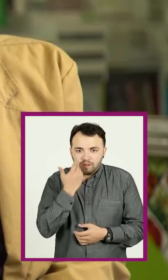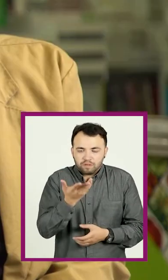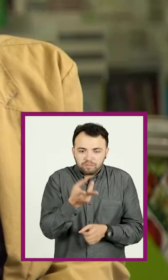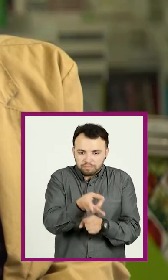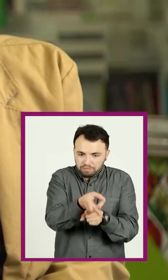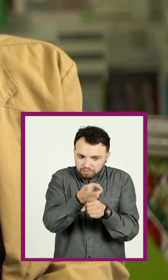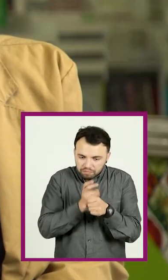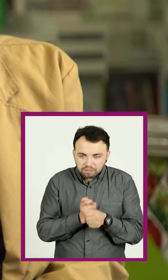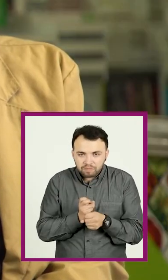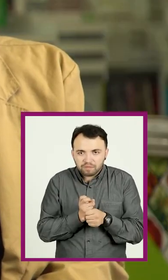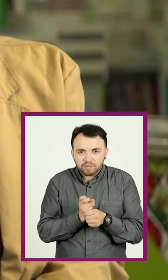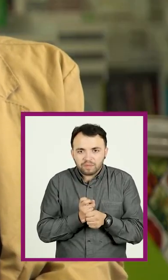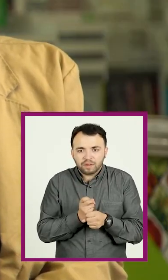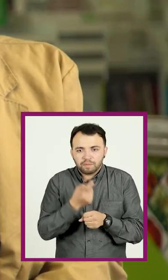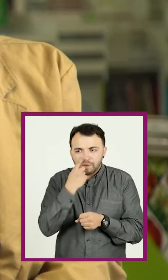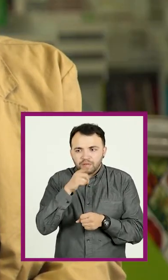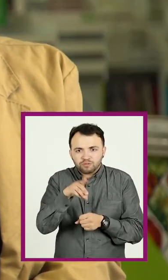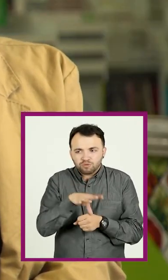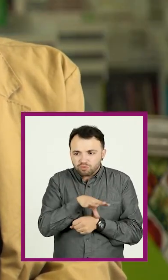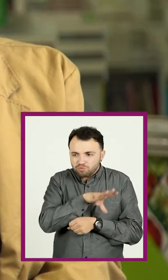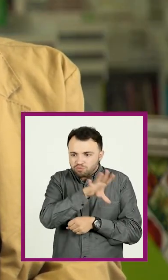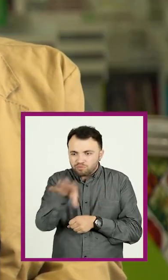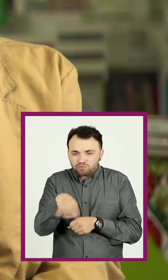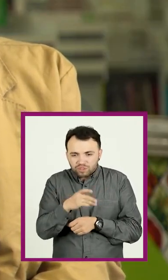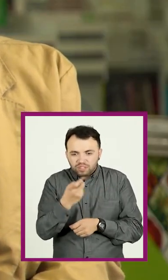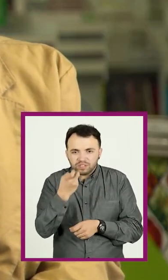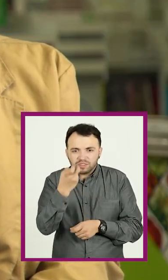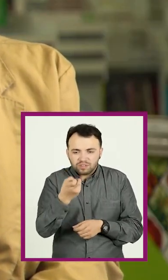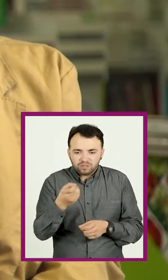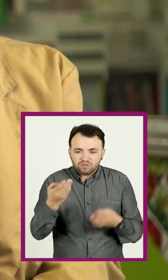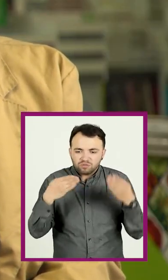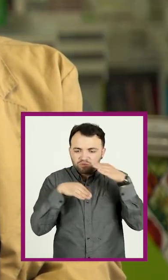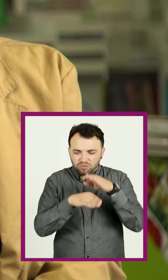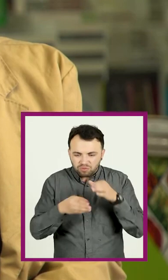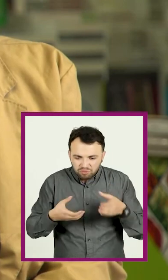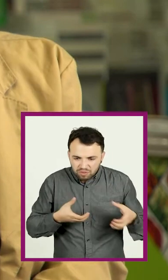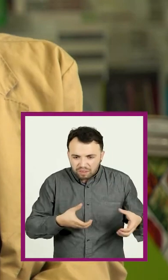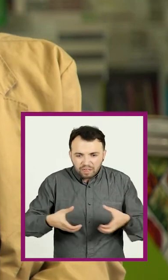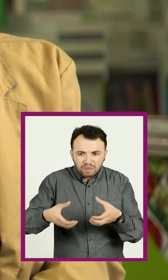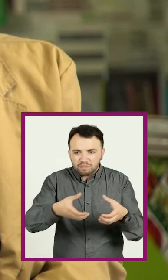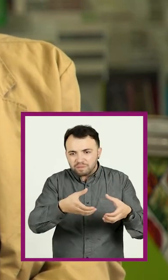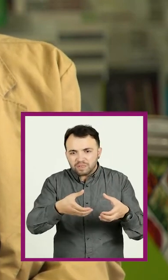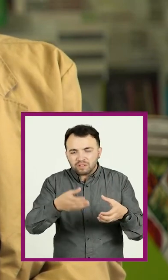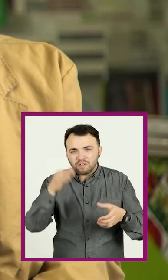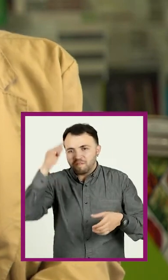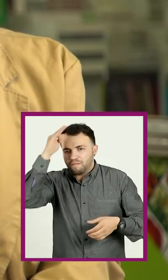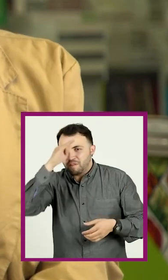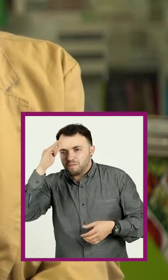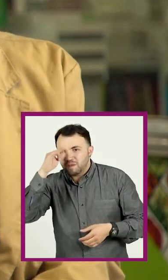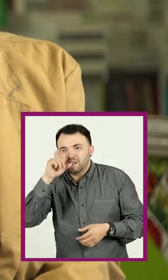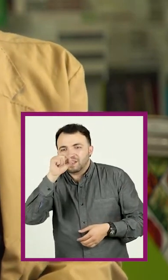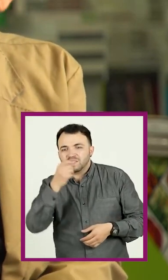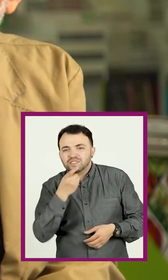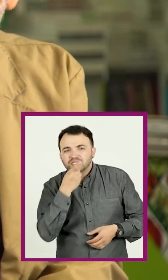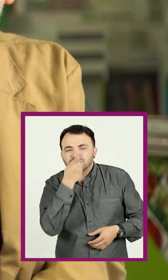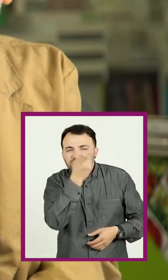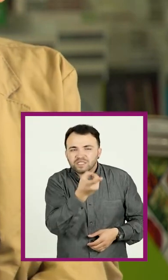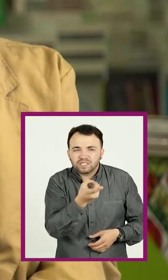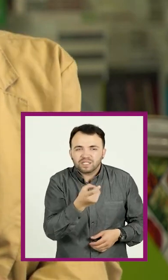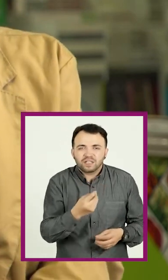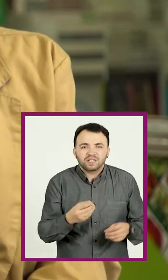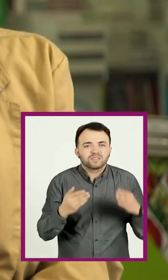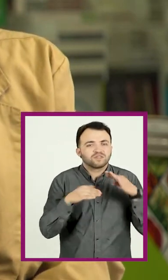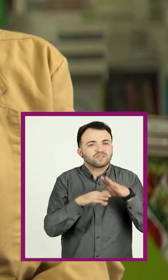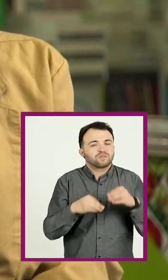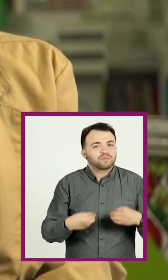cordialmente invitadas e invitados a explorar por esa vía, a tratar de buscar algo que les diga a sus propias vidas,